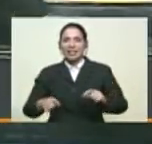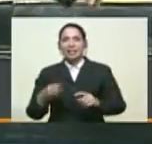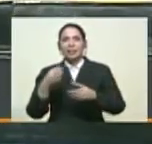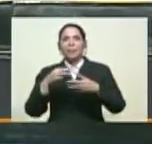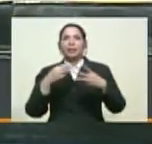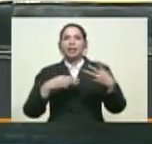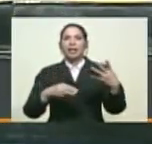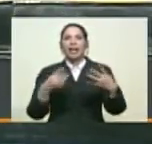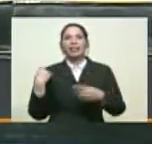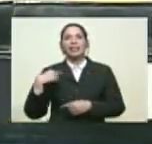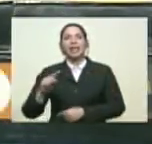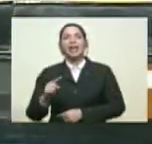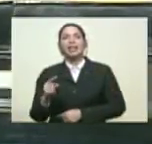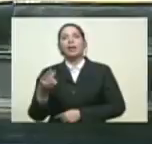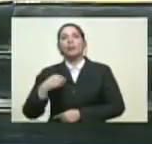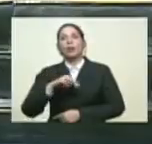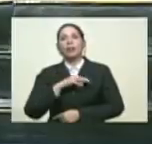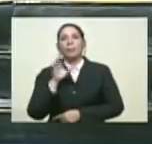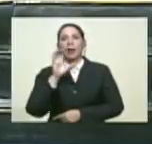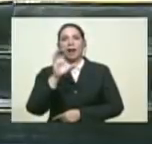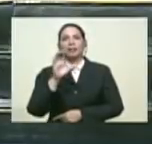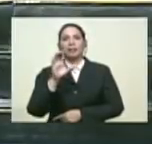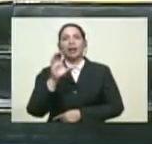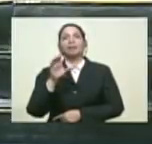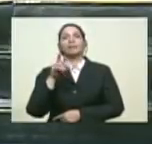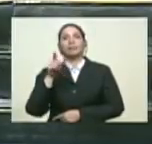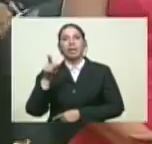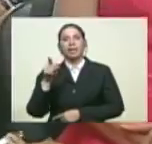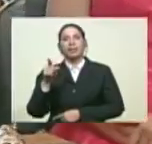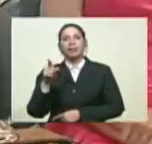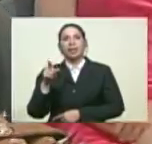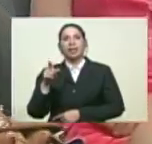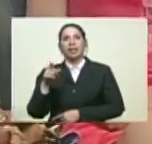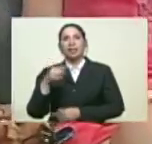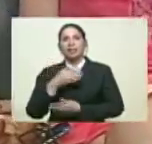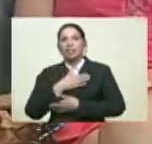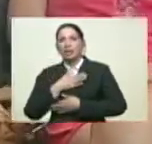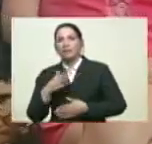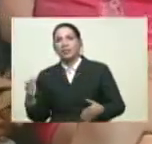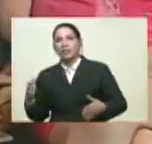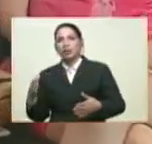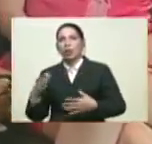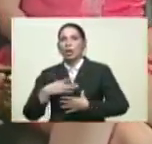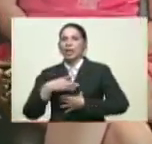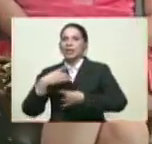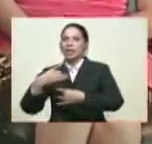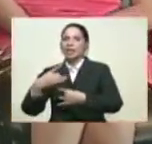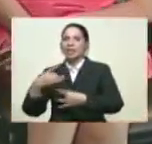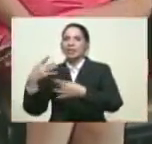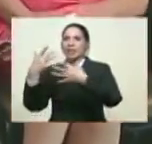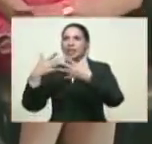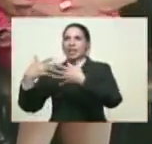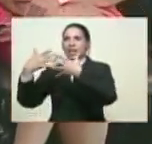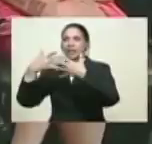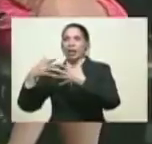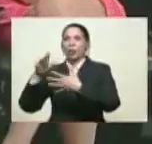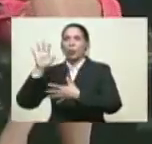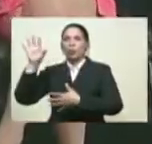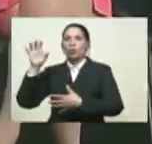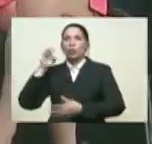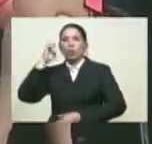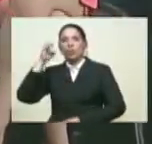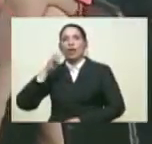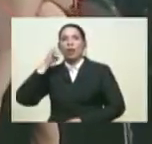y poner esa riqueza al servicio de los intereses imperiales del norte y de los intereses imperiales de la Europa